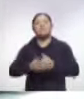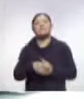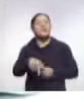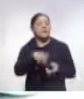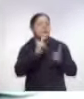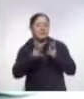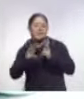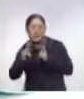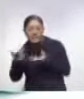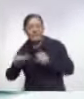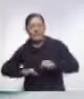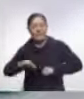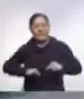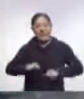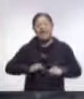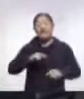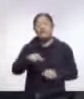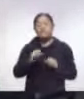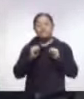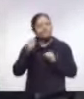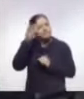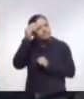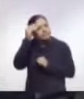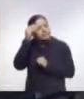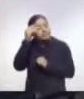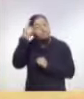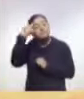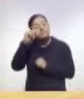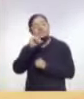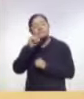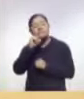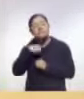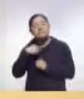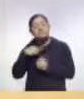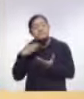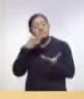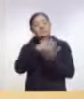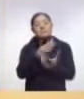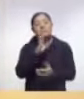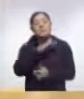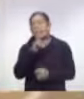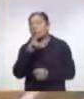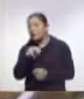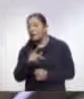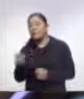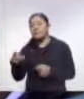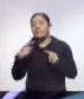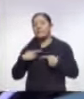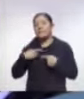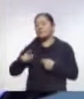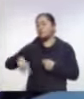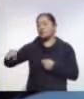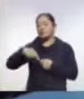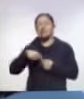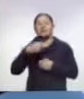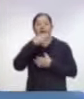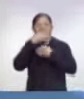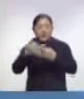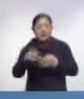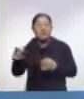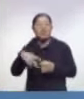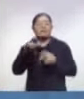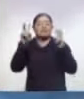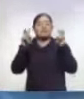conocimientos para evitar ser víctimas o incursionar en un delito. Personal especializado promueve en los salones de clases temas como